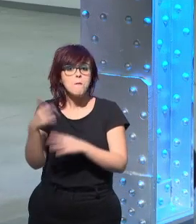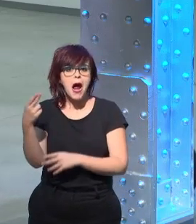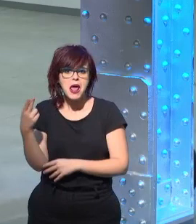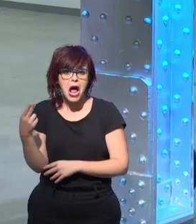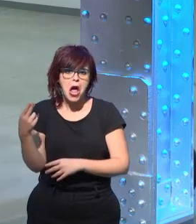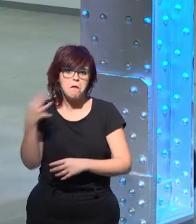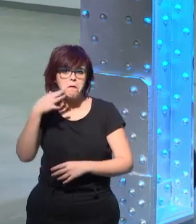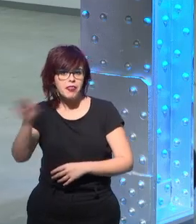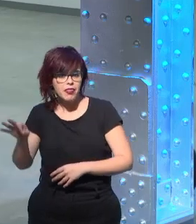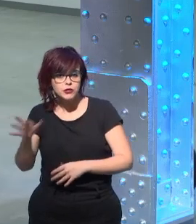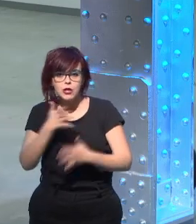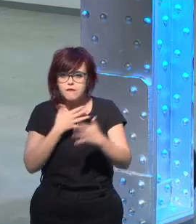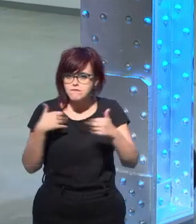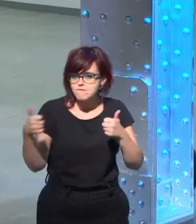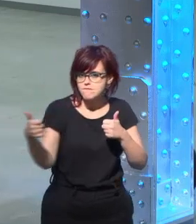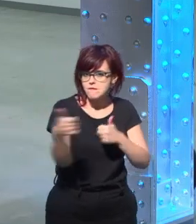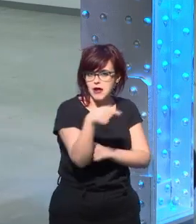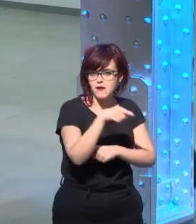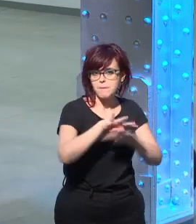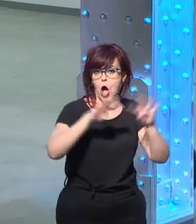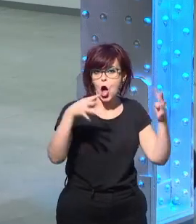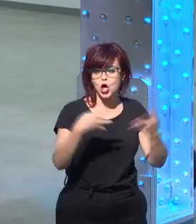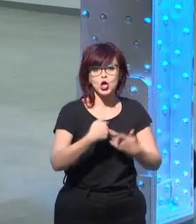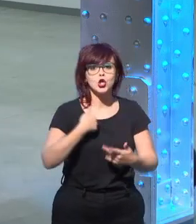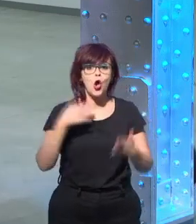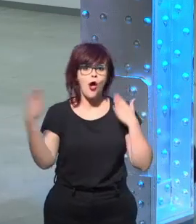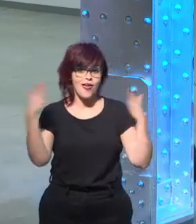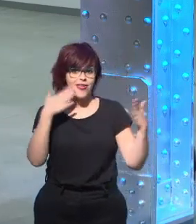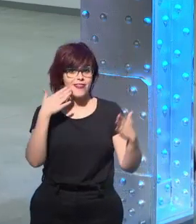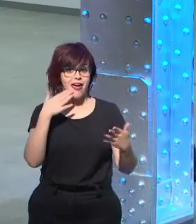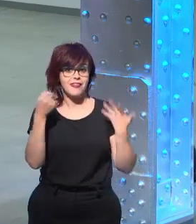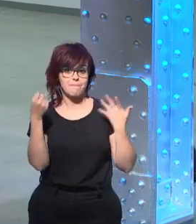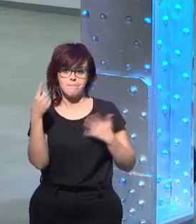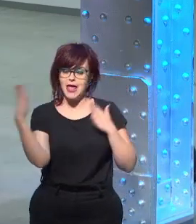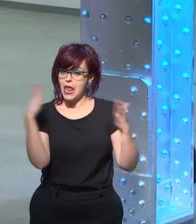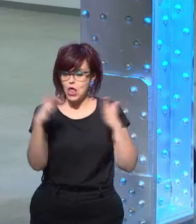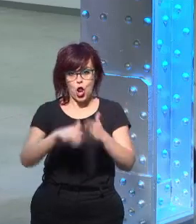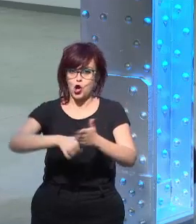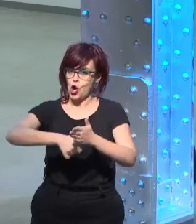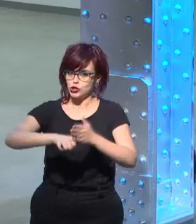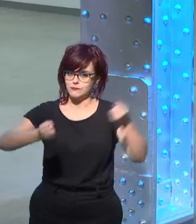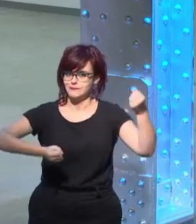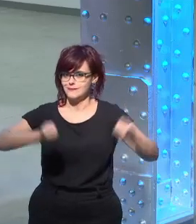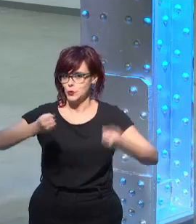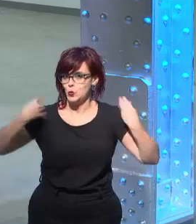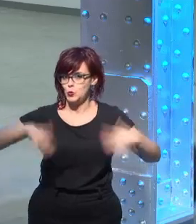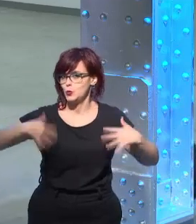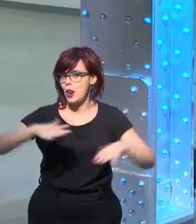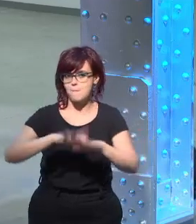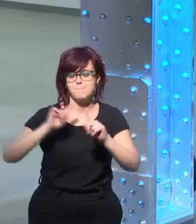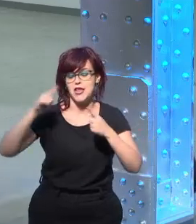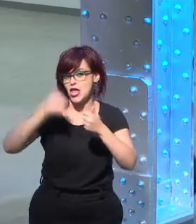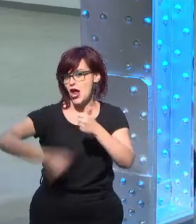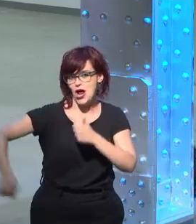pareja. Cuando yo era millennial, mi preferencia era, desde luego, el carné de conducir, por encima de